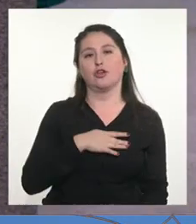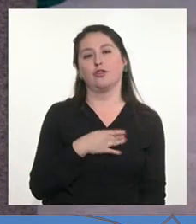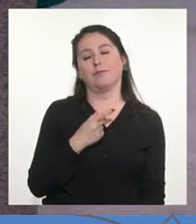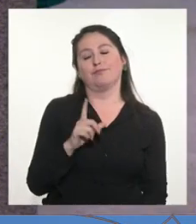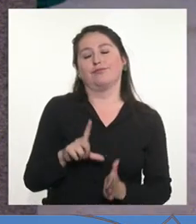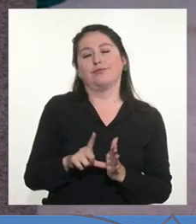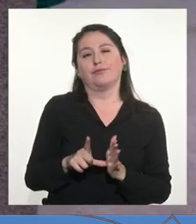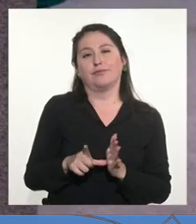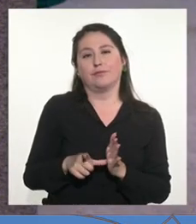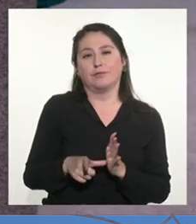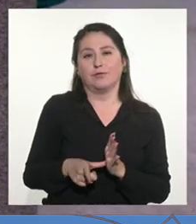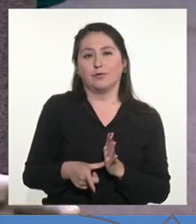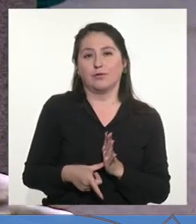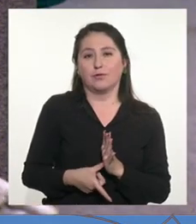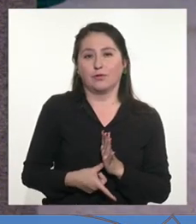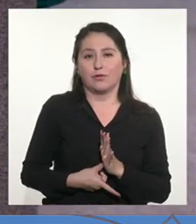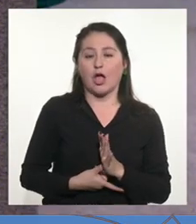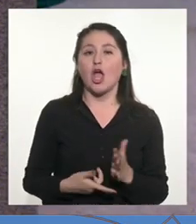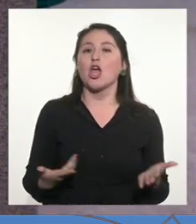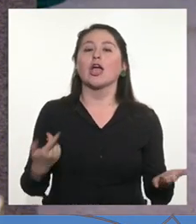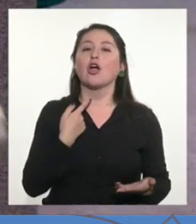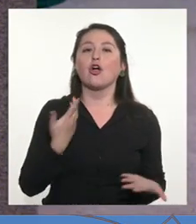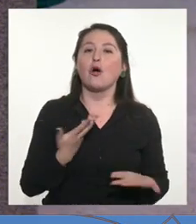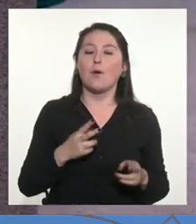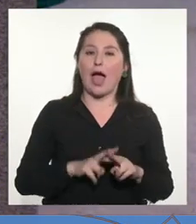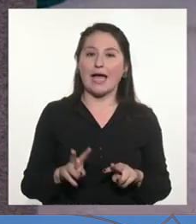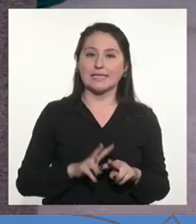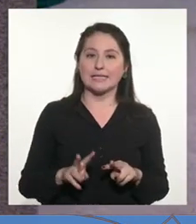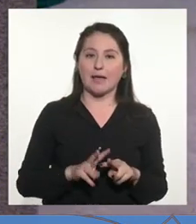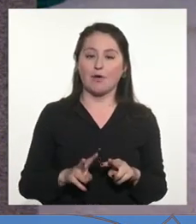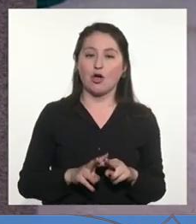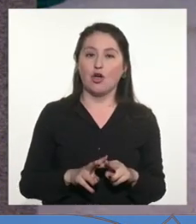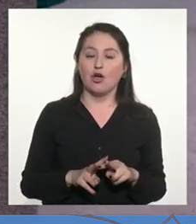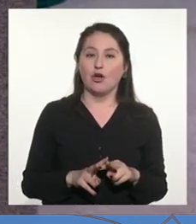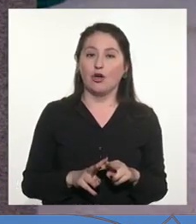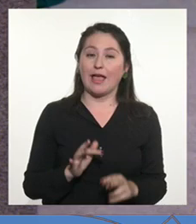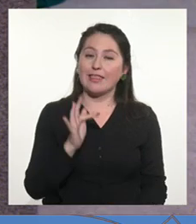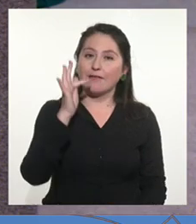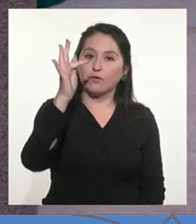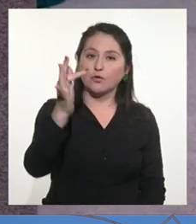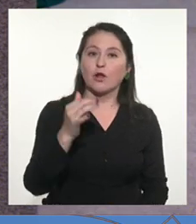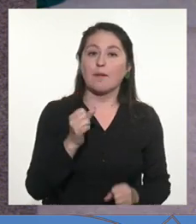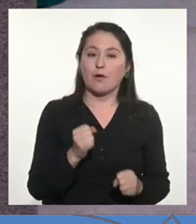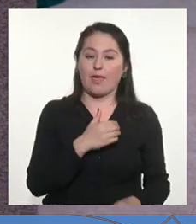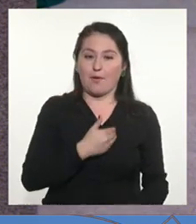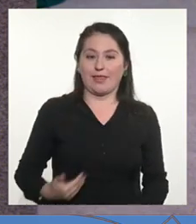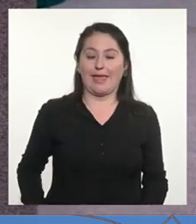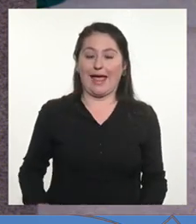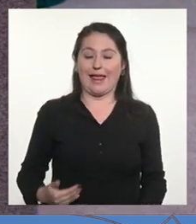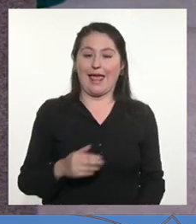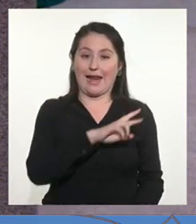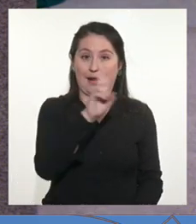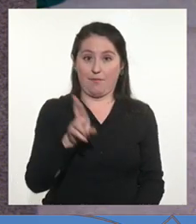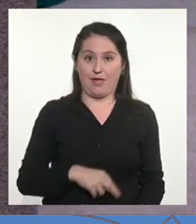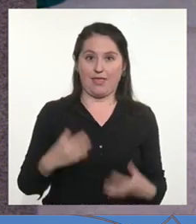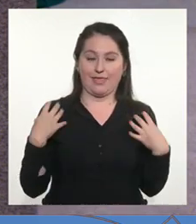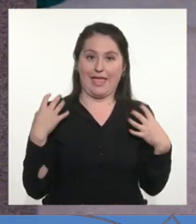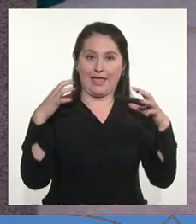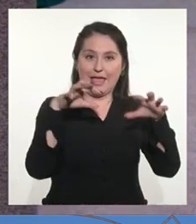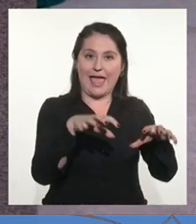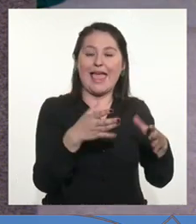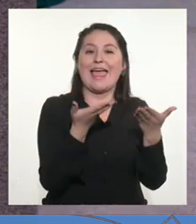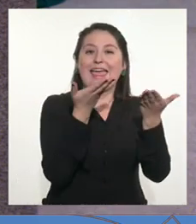para que no estemos año luz por eso llegó la comisión de futuro le hicimos entrega al presidente la república una propuesta